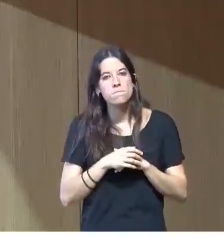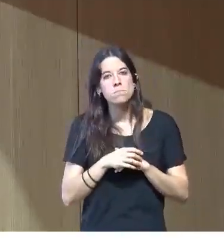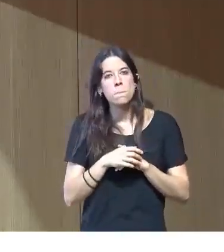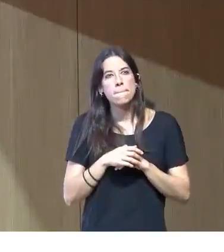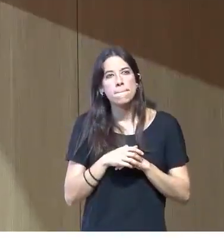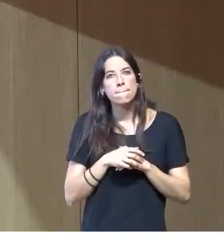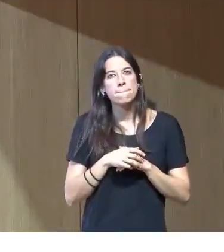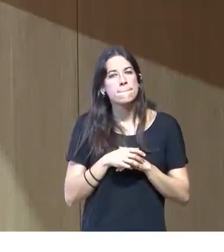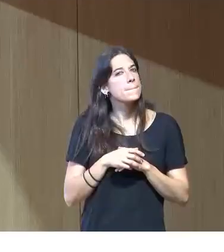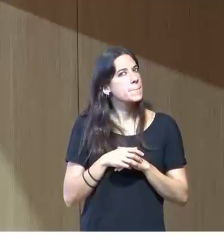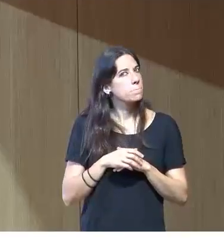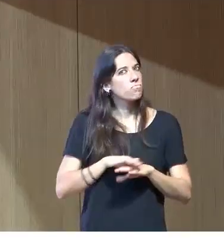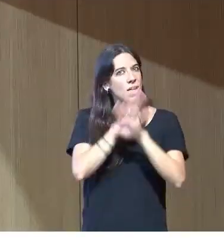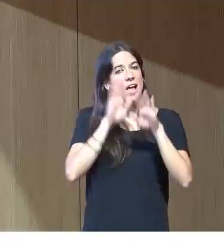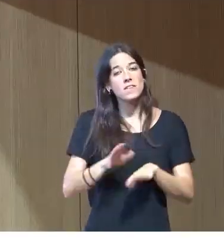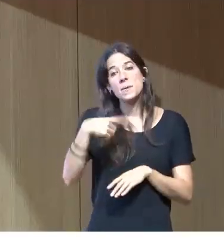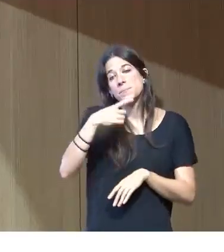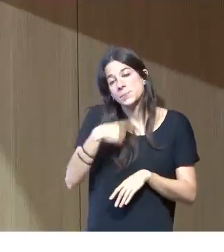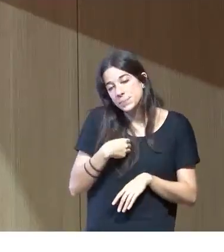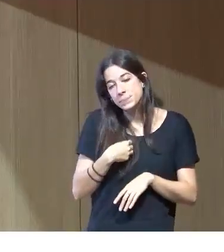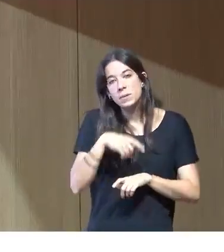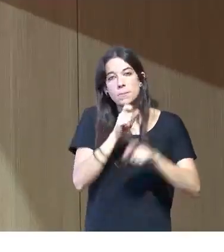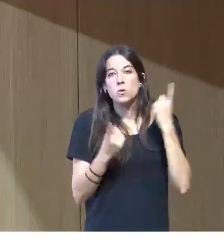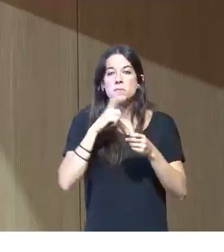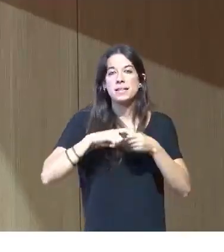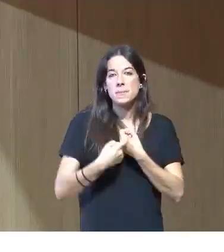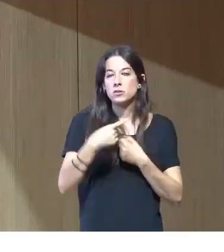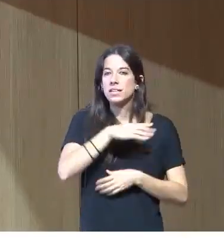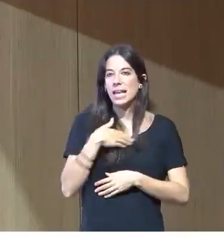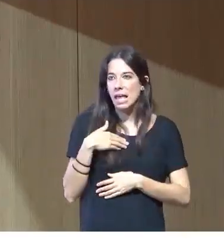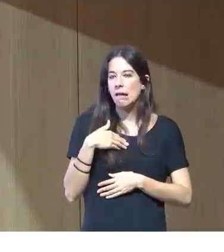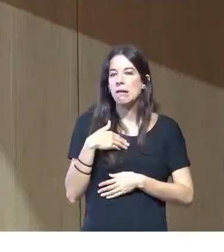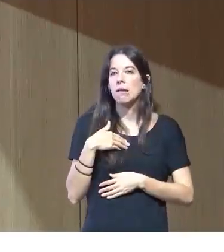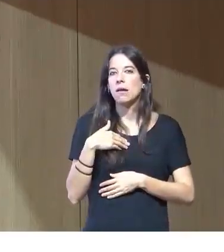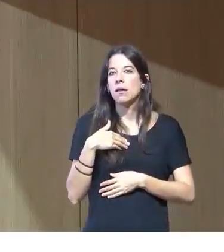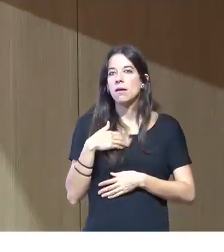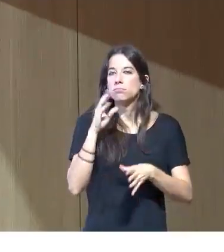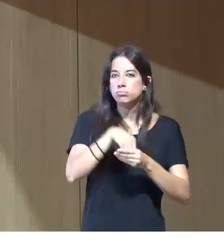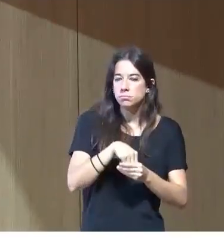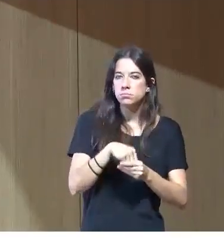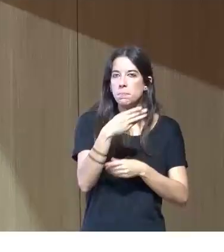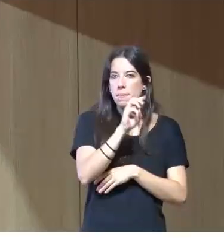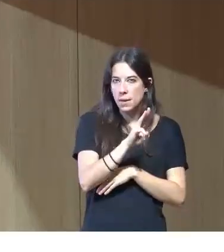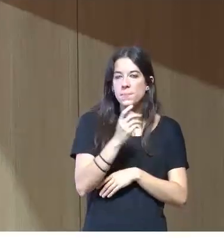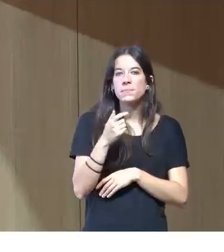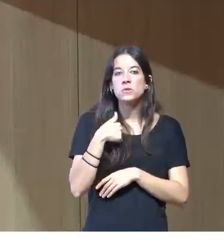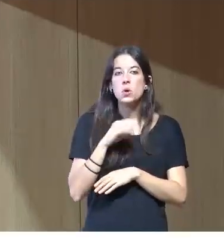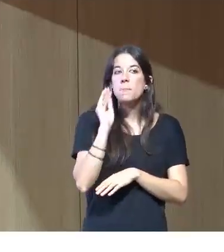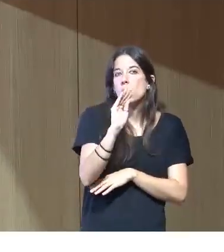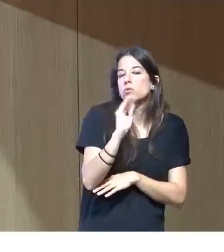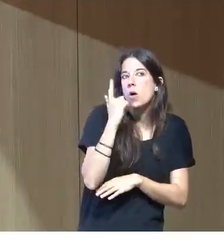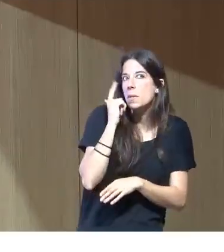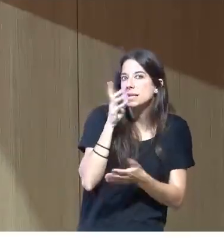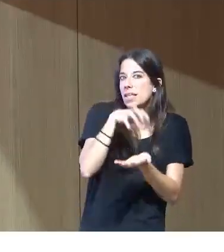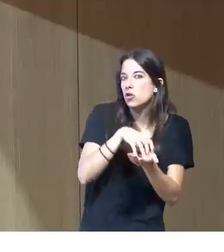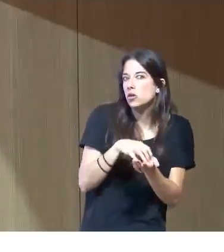finalmente Bueno nos han dicho que había algunos participantes que querían estar en bp Entonces yo iba a preguntar a una de las estaciones de servicio que